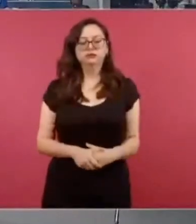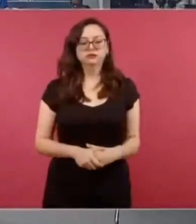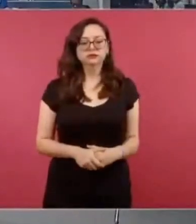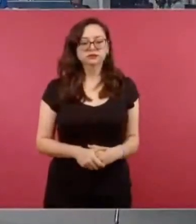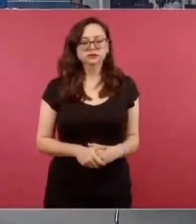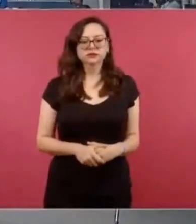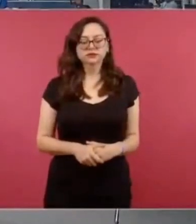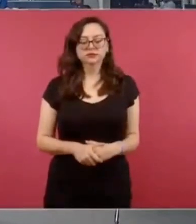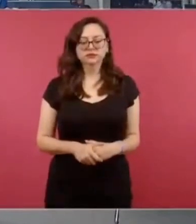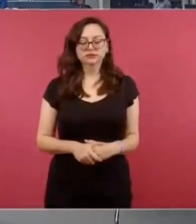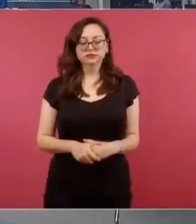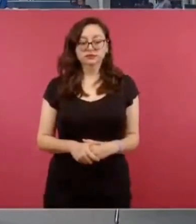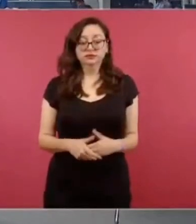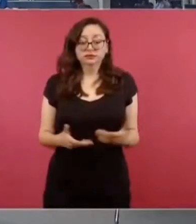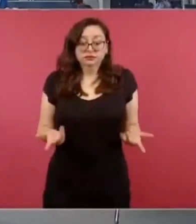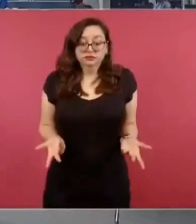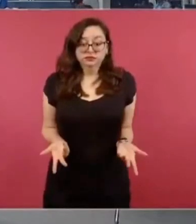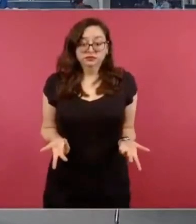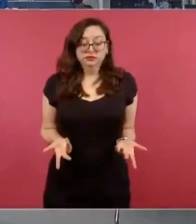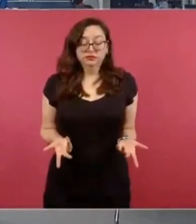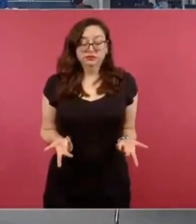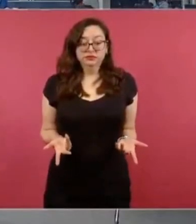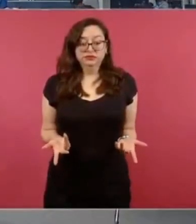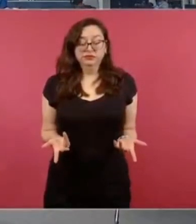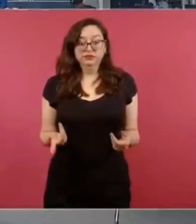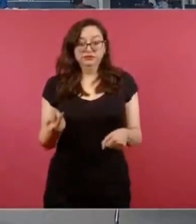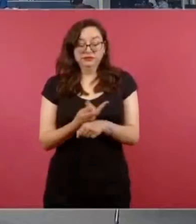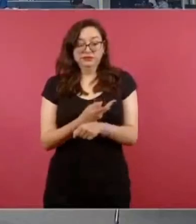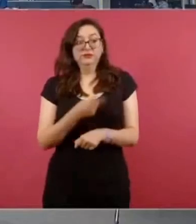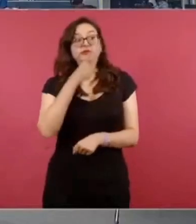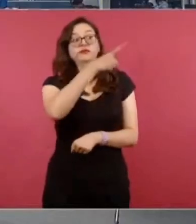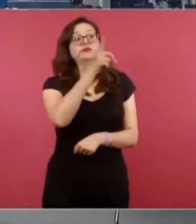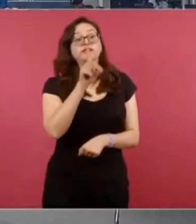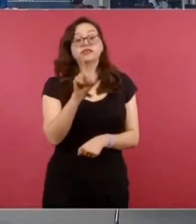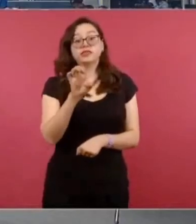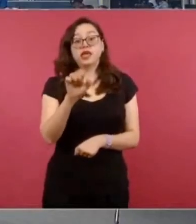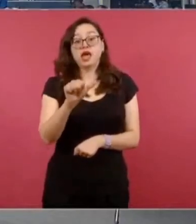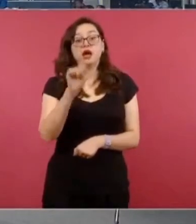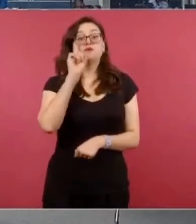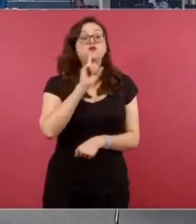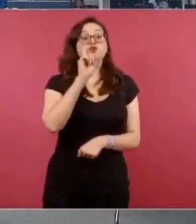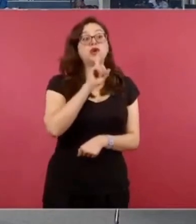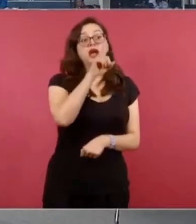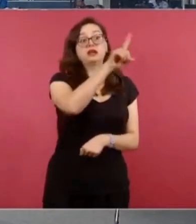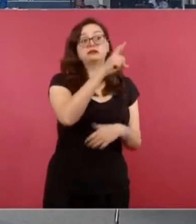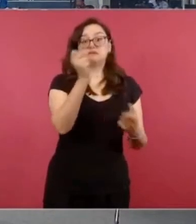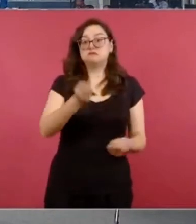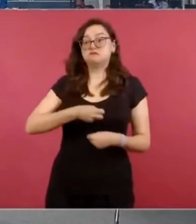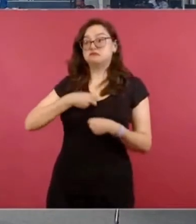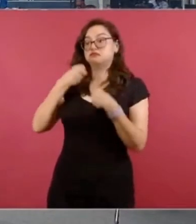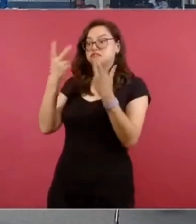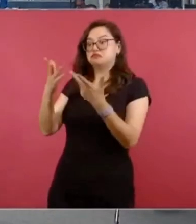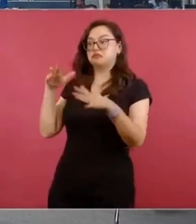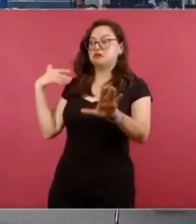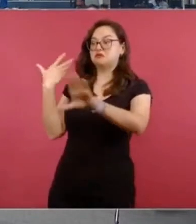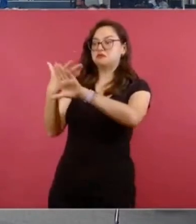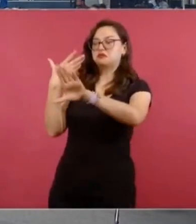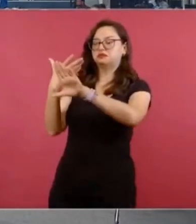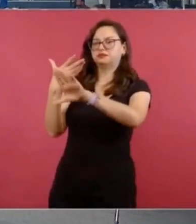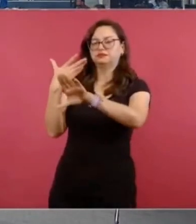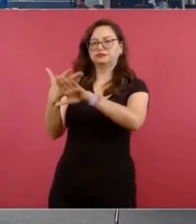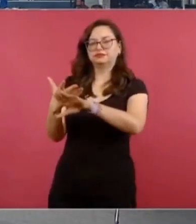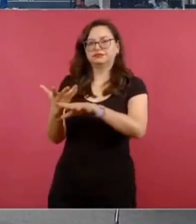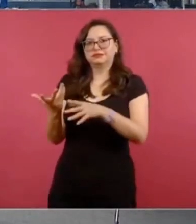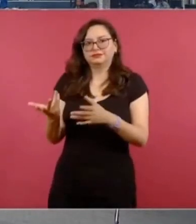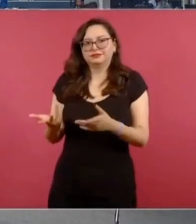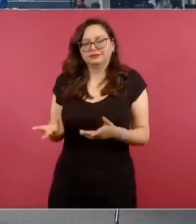O sea, estaban aprobadas antes de que ella declarara. Lo que pasa que como van al